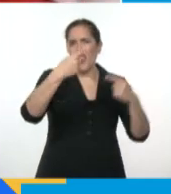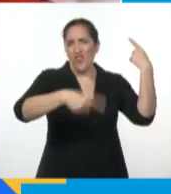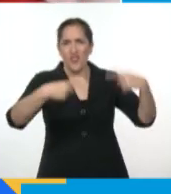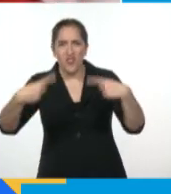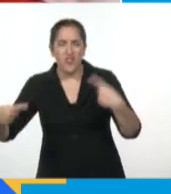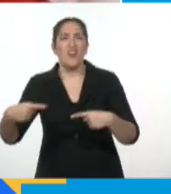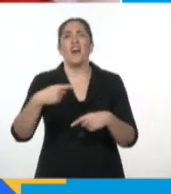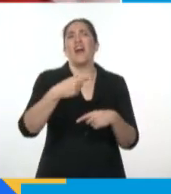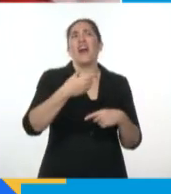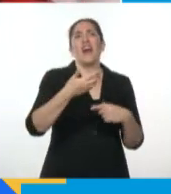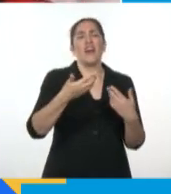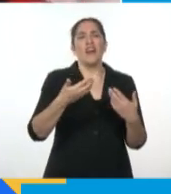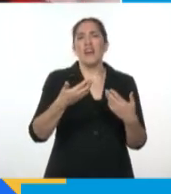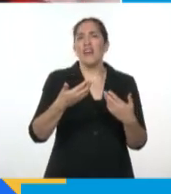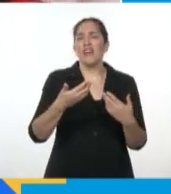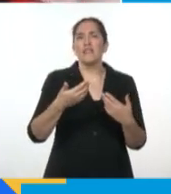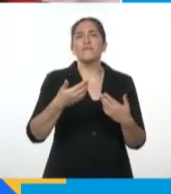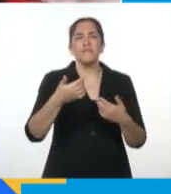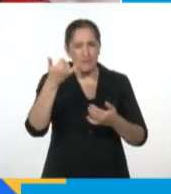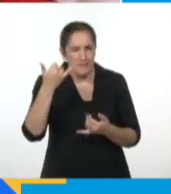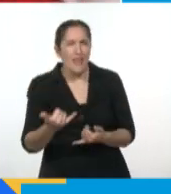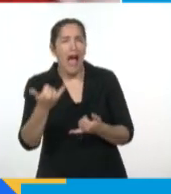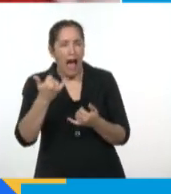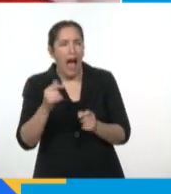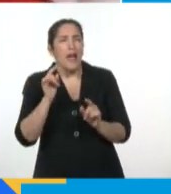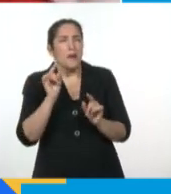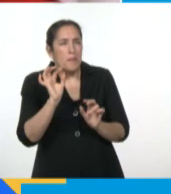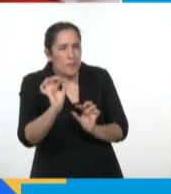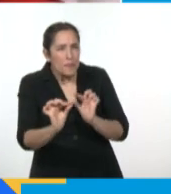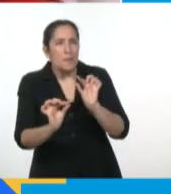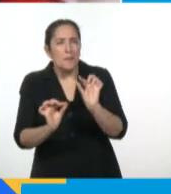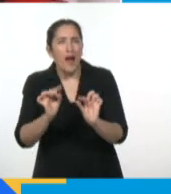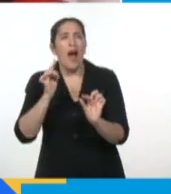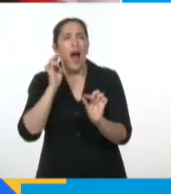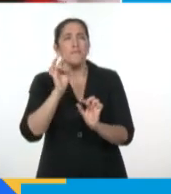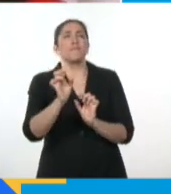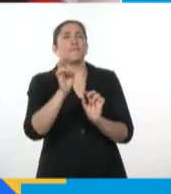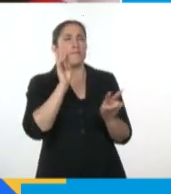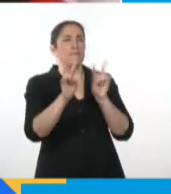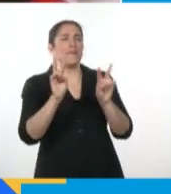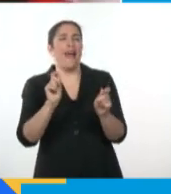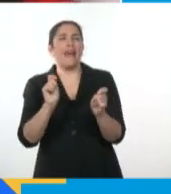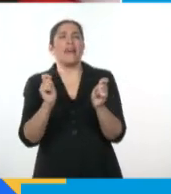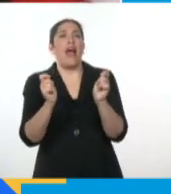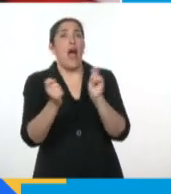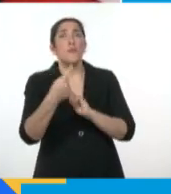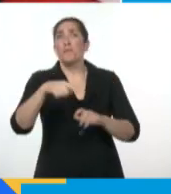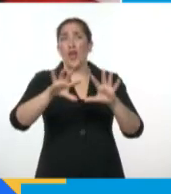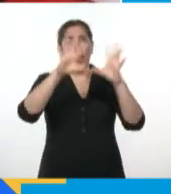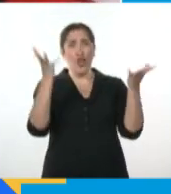hay algunas manifestaciones de cambio, pero en general todo el sistema educativo